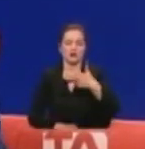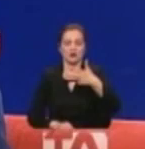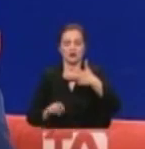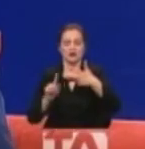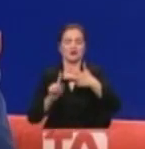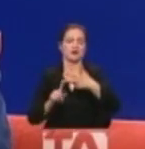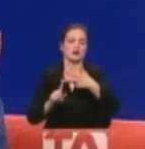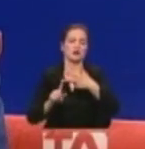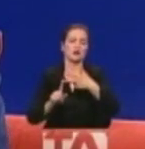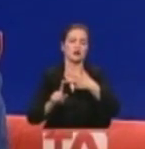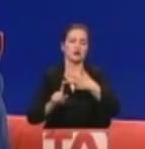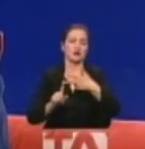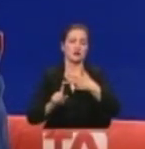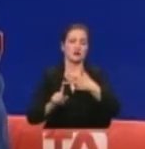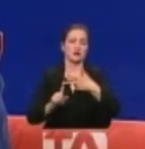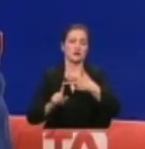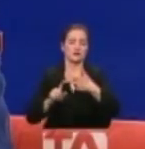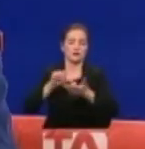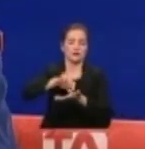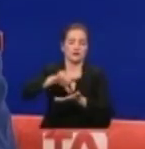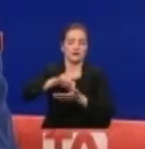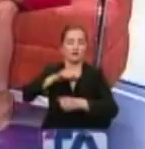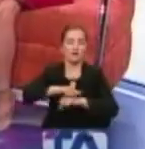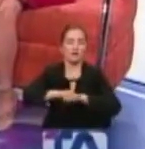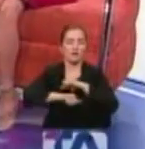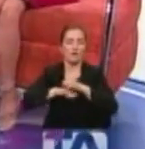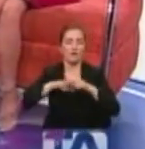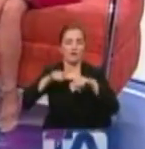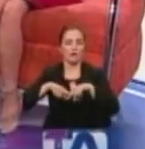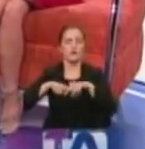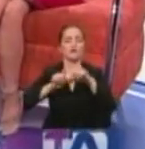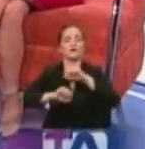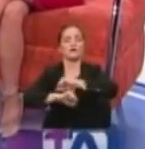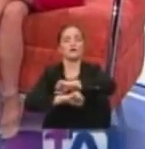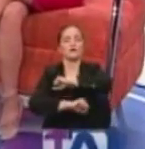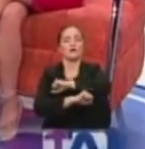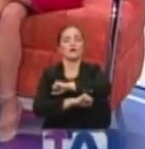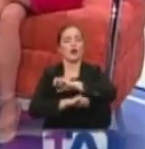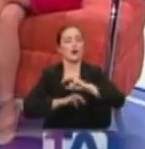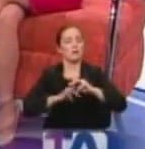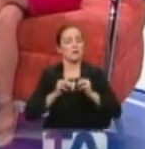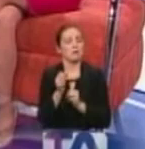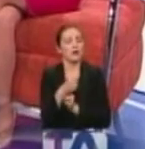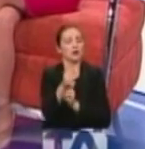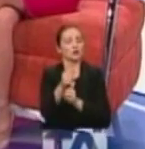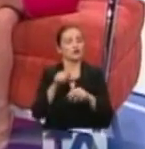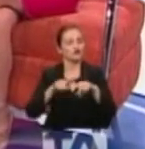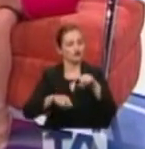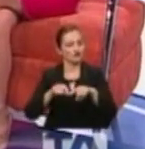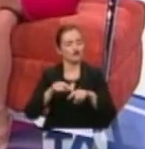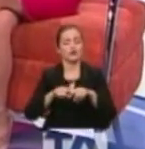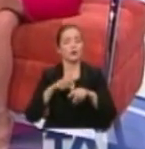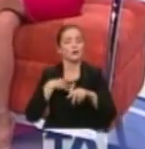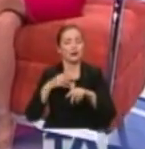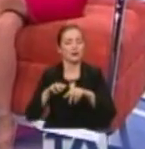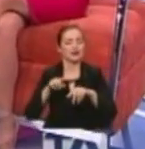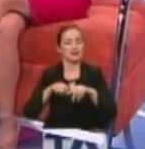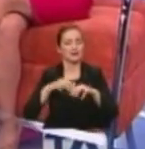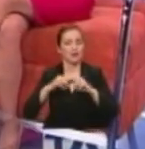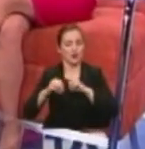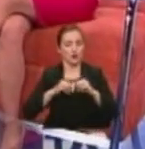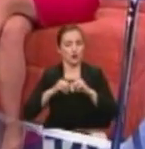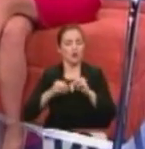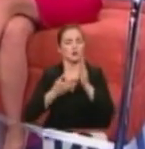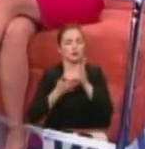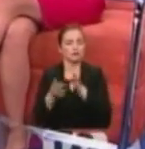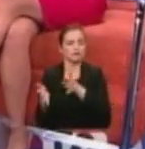tercera es que la estructura de la ciudad va a depender fundamentalmente del metro. Aquí un par de datos. Este rato